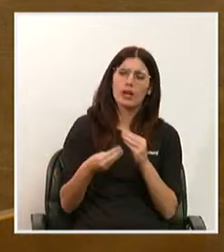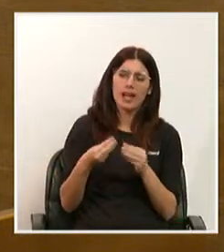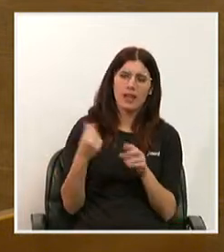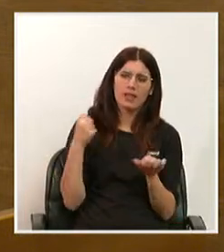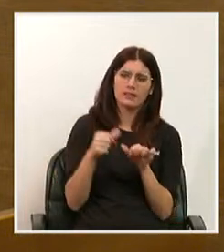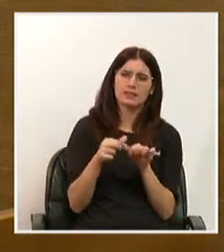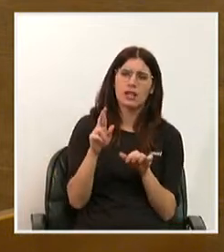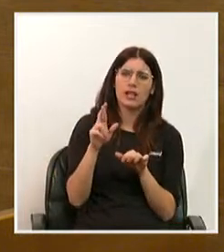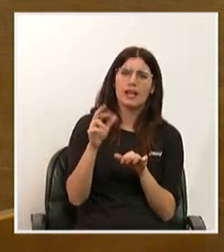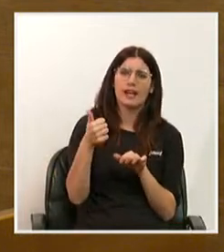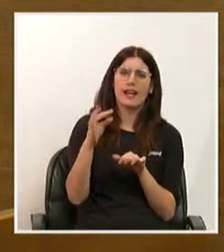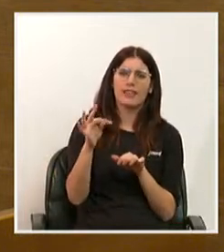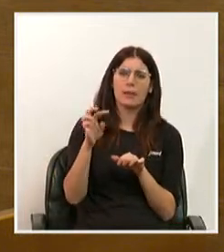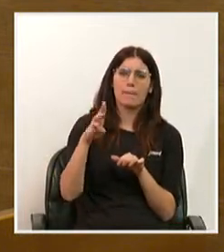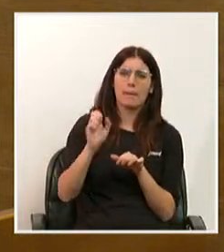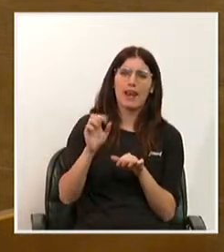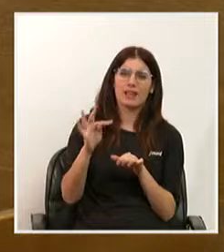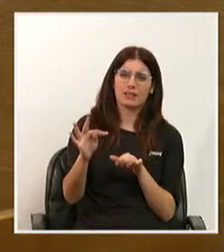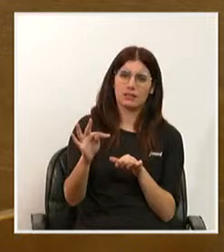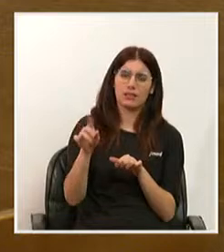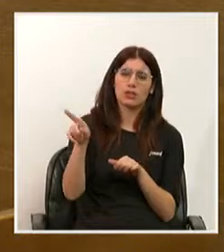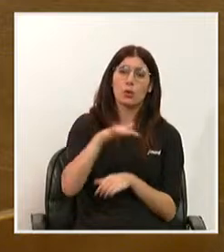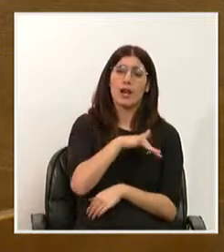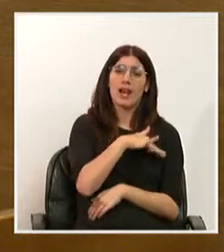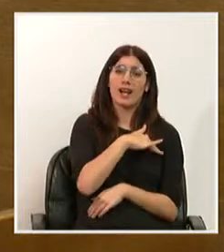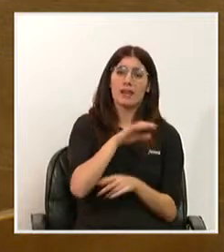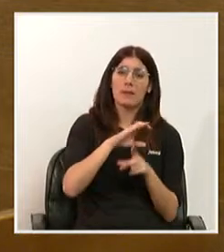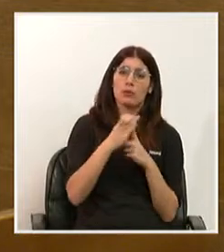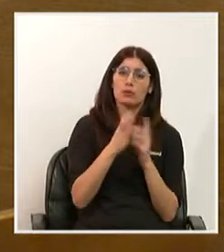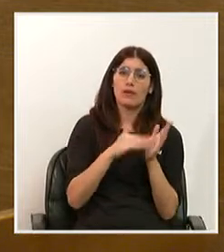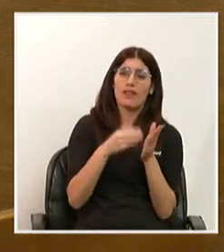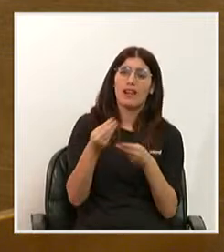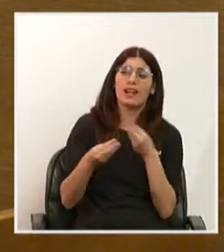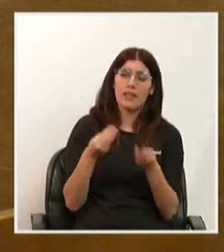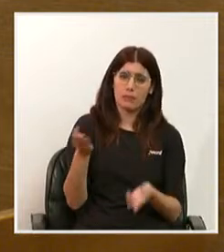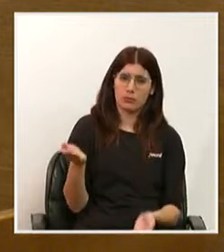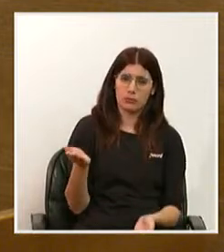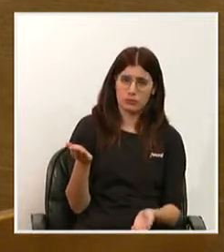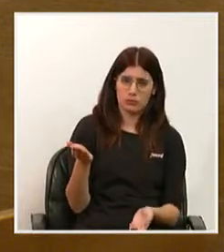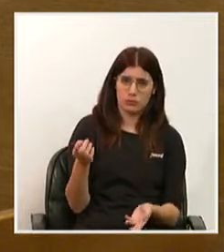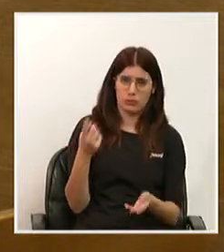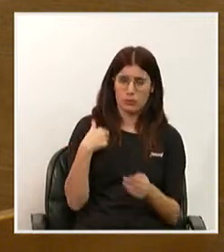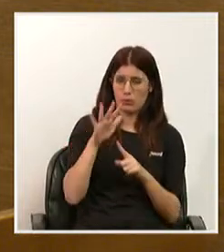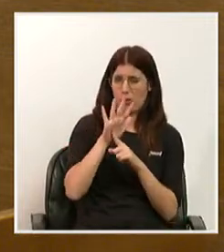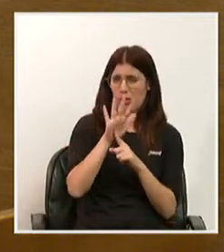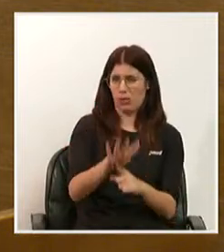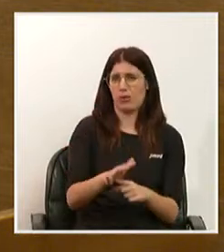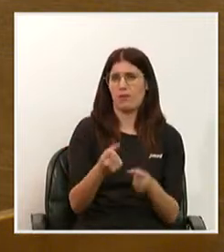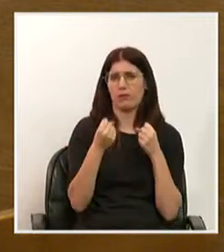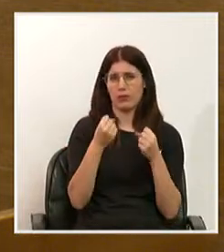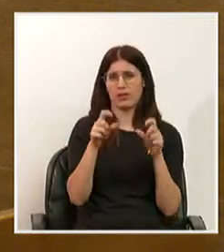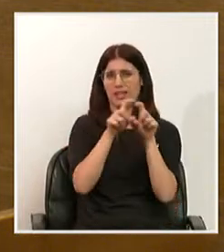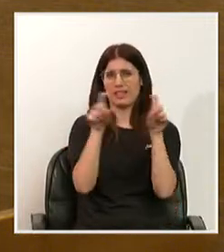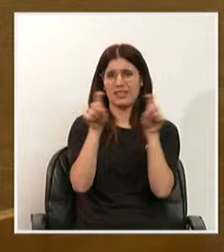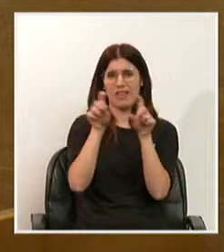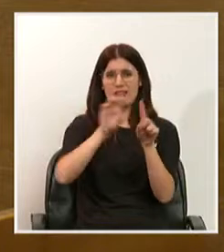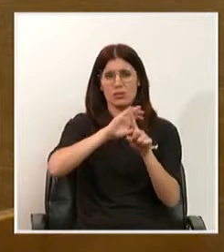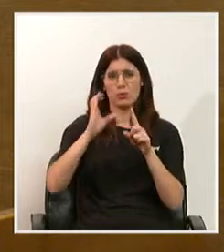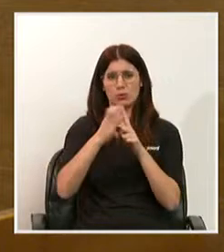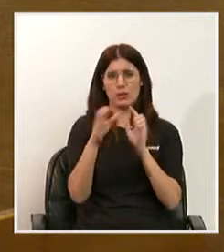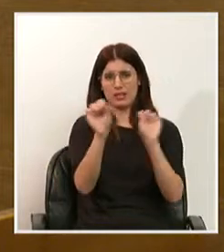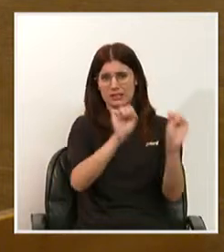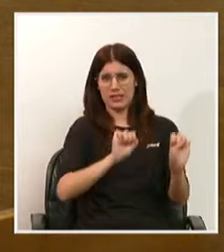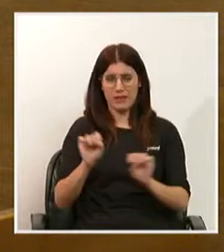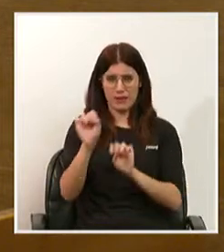Ren y qué en la academia de cultura valenciana un Absolut mpr a est entit cultural que defen la